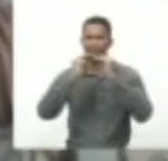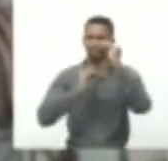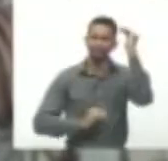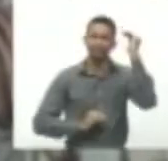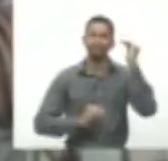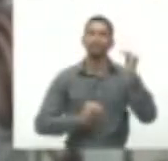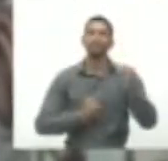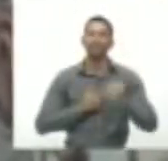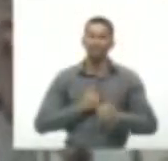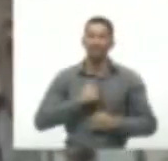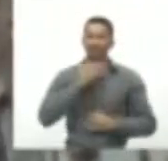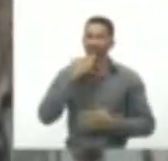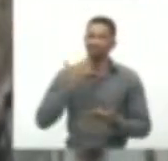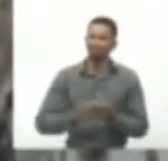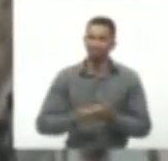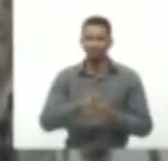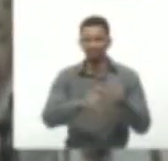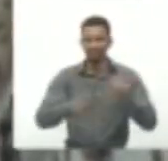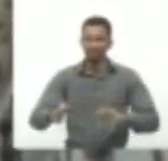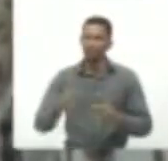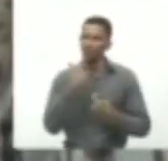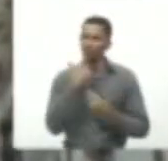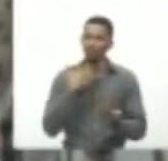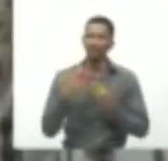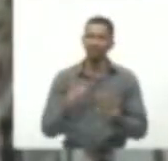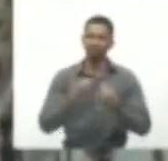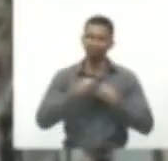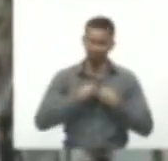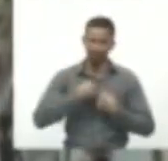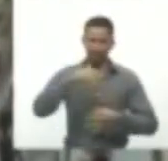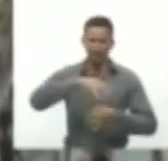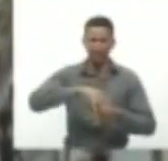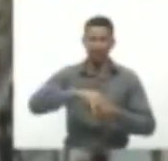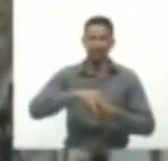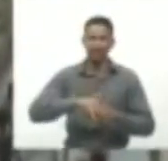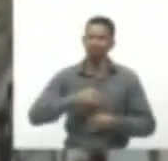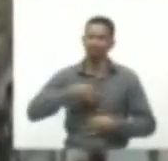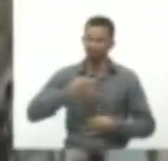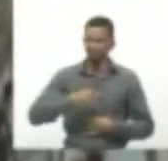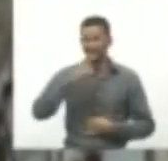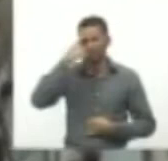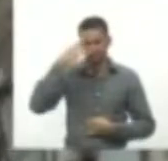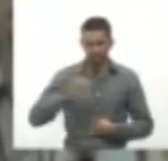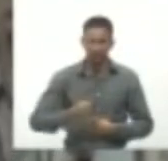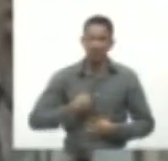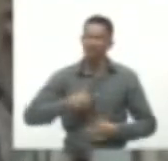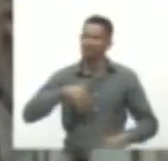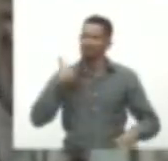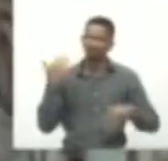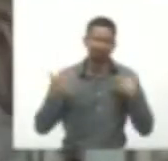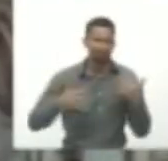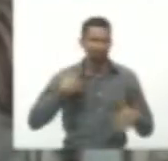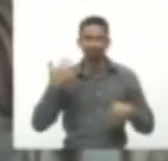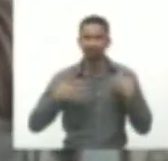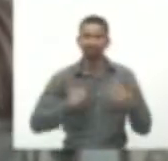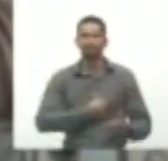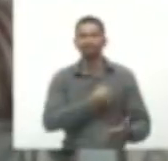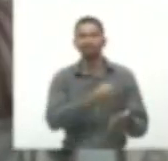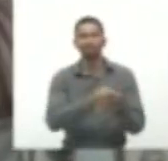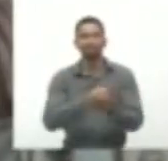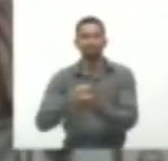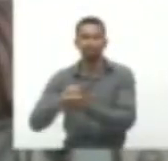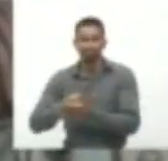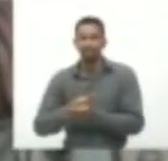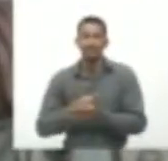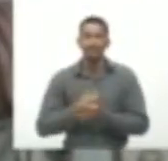confié en los ceretianos, siempre estuve muy contento y estuve muy pendiente